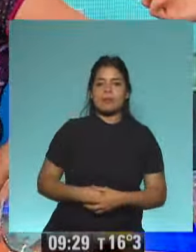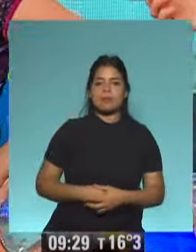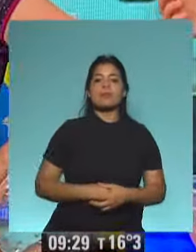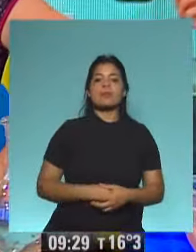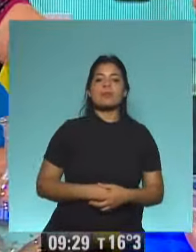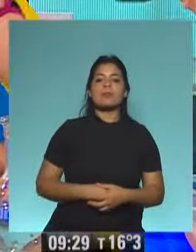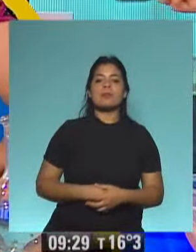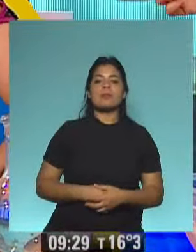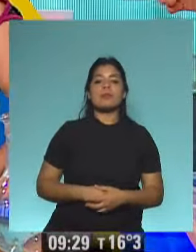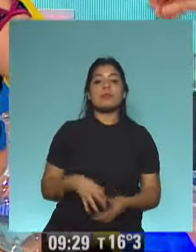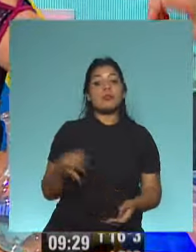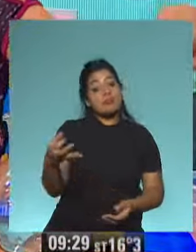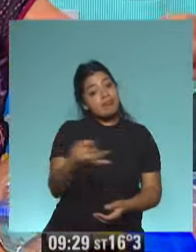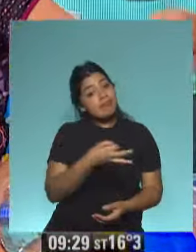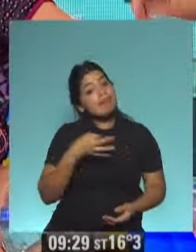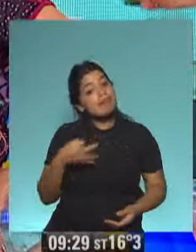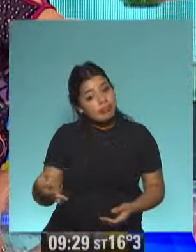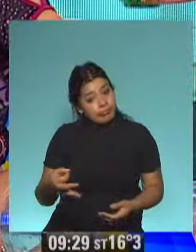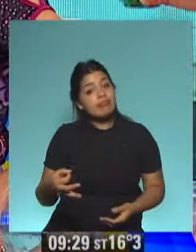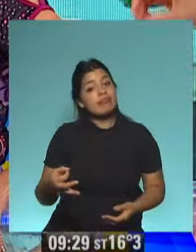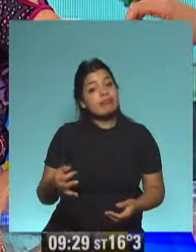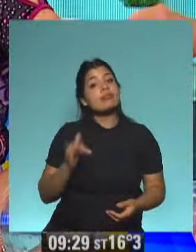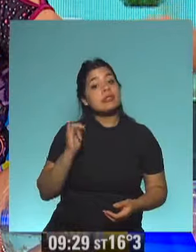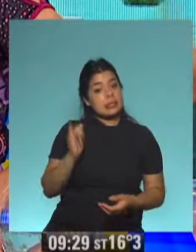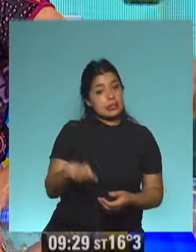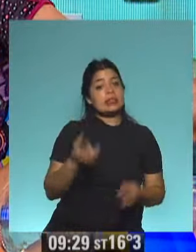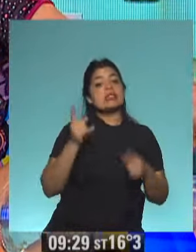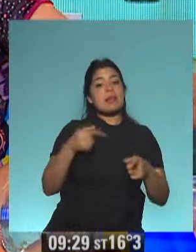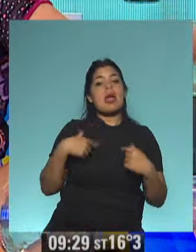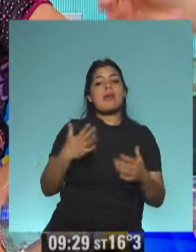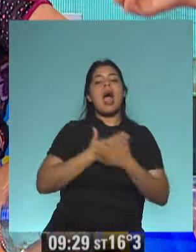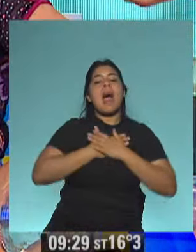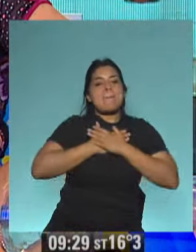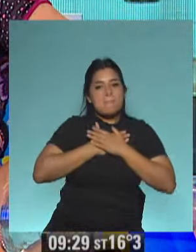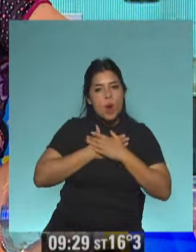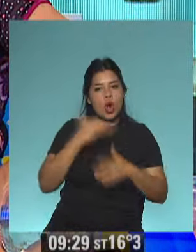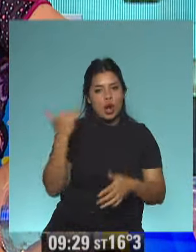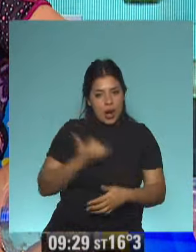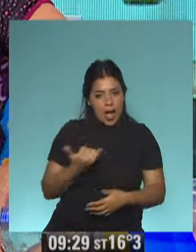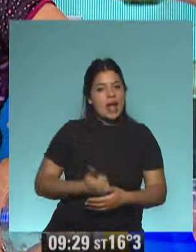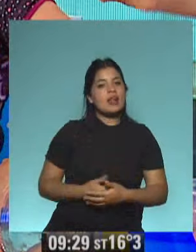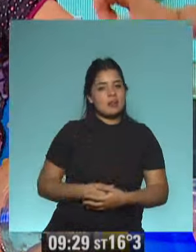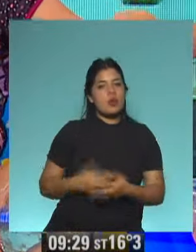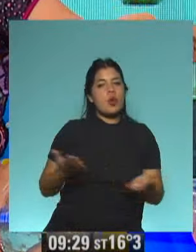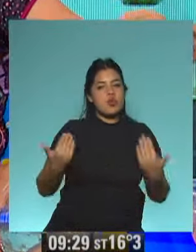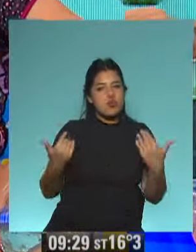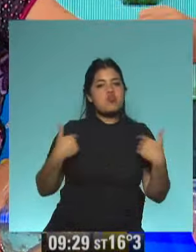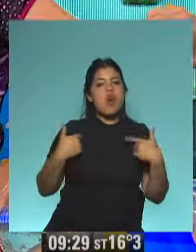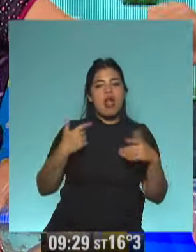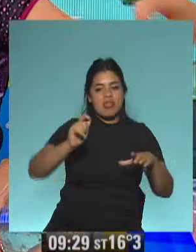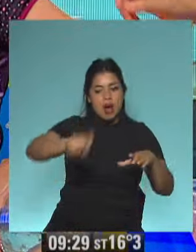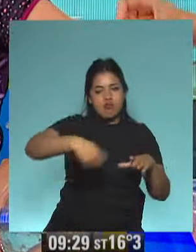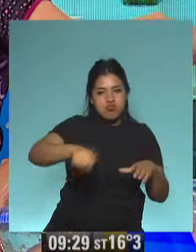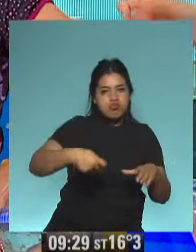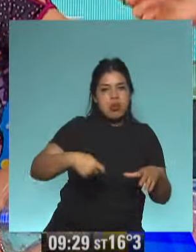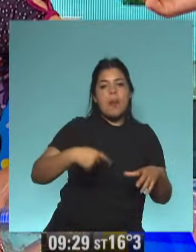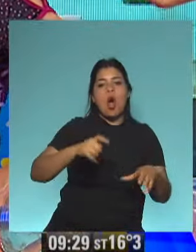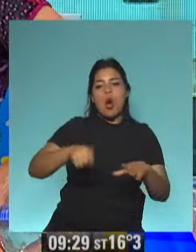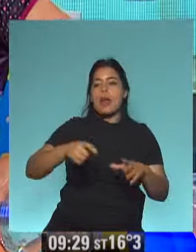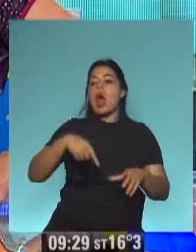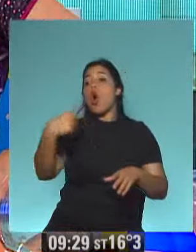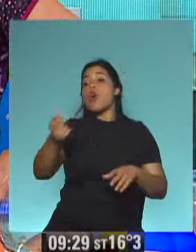al otro. Sí, es tiene verdad. Algo también para mí del amor, ¿no? Porque cocinar claro. para el otro. Se puede cocinar para uno, pero es muy lindo esperar a alguien, hacer algo rico de